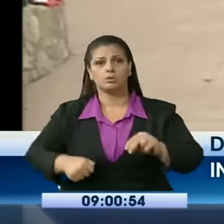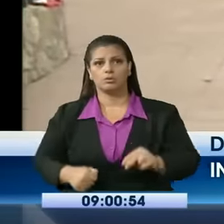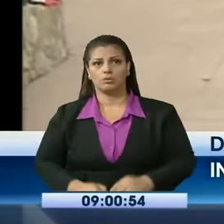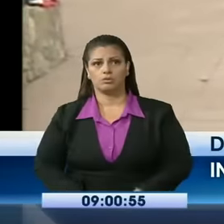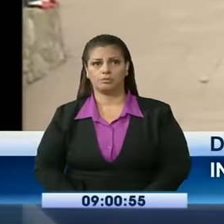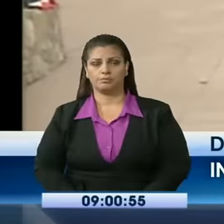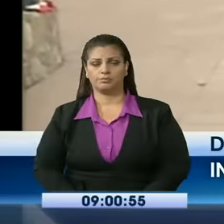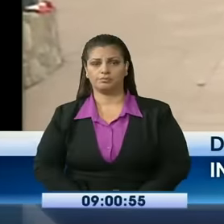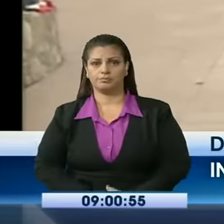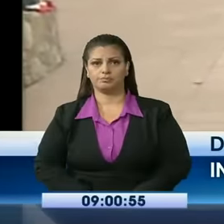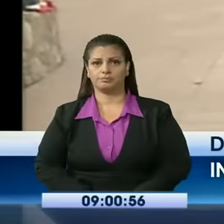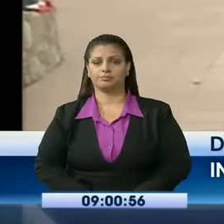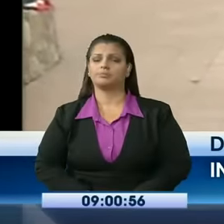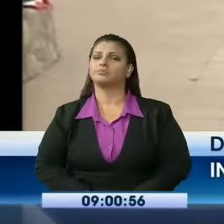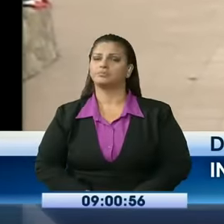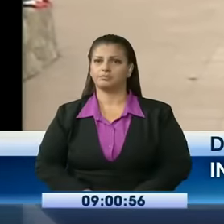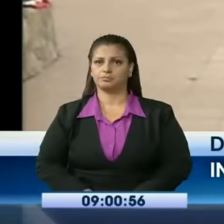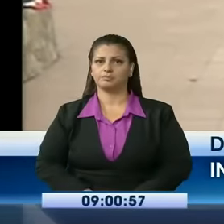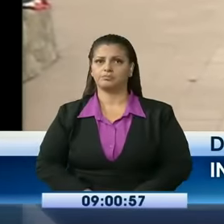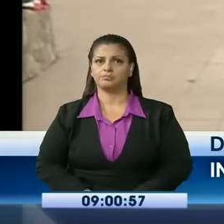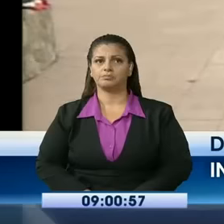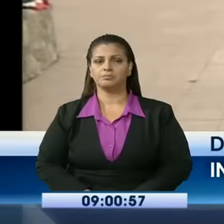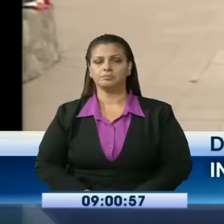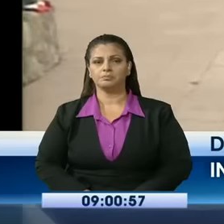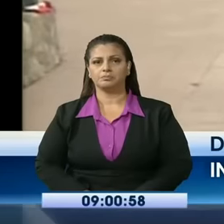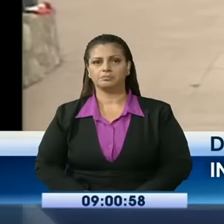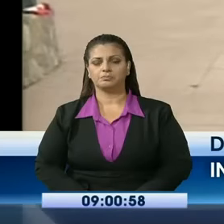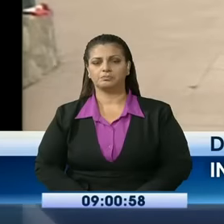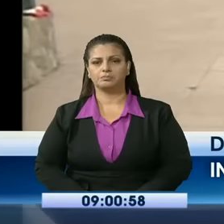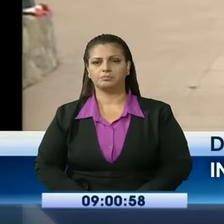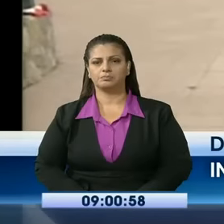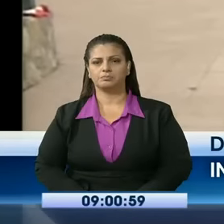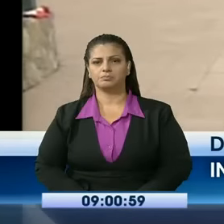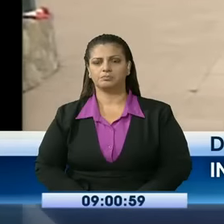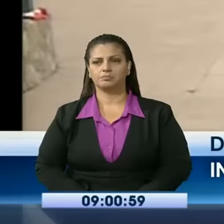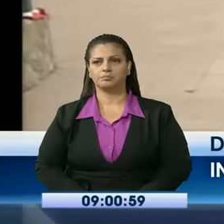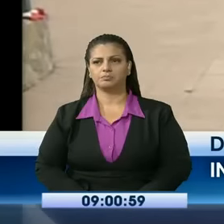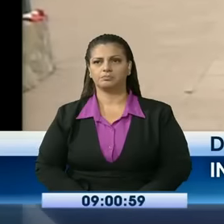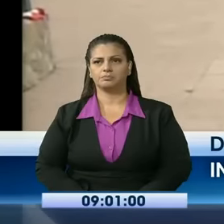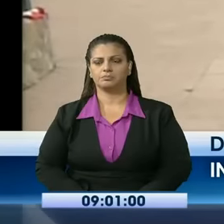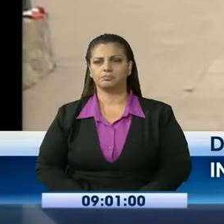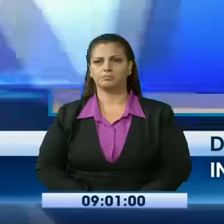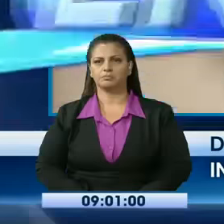aquí en las afueras del Parque La Victoria, bueno, y también de los transeúntes. Vamos a regresar a estudios.